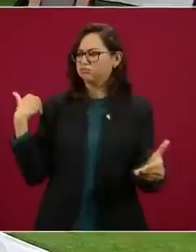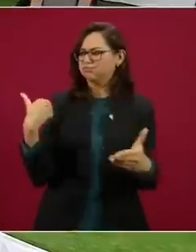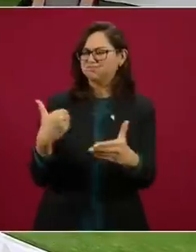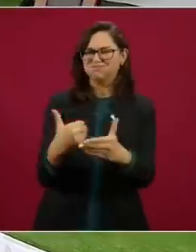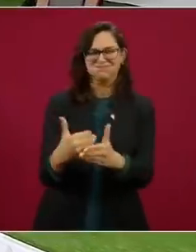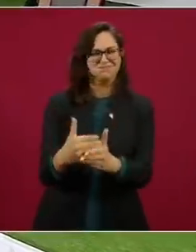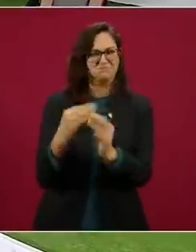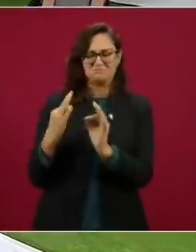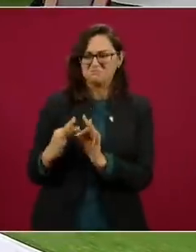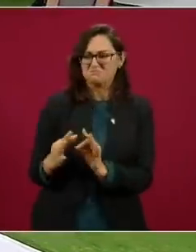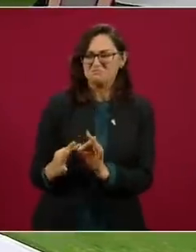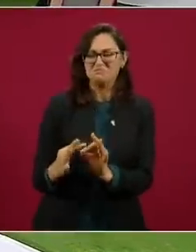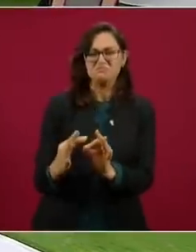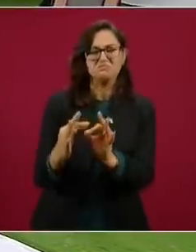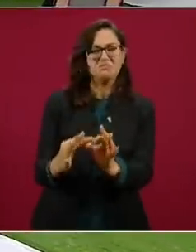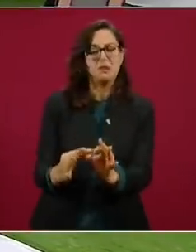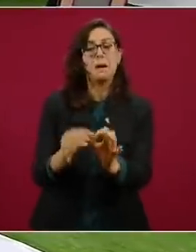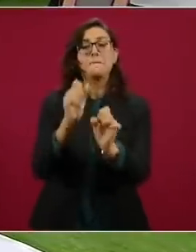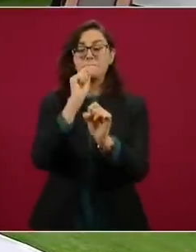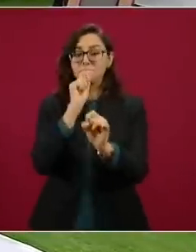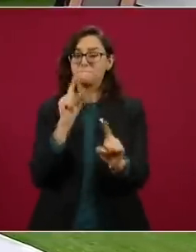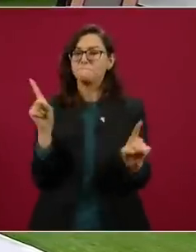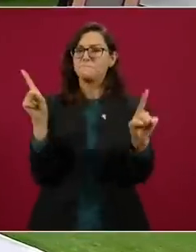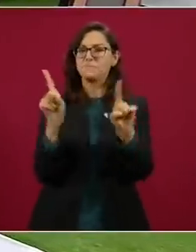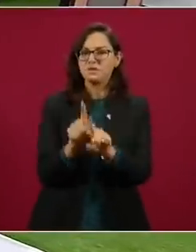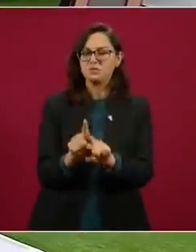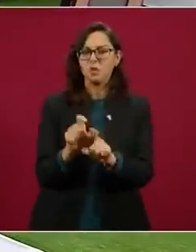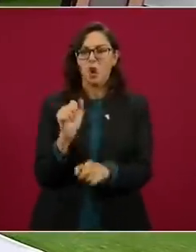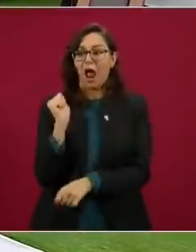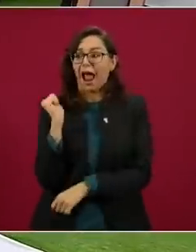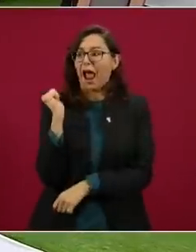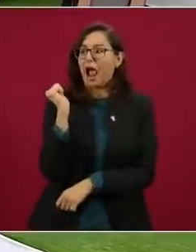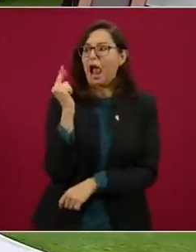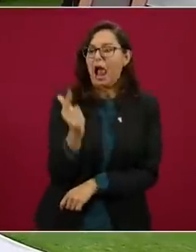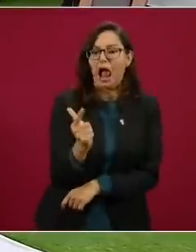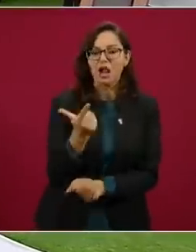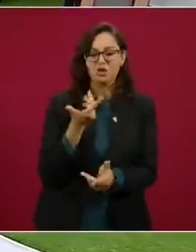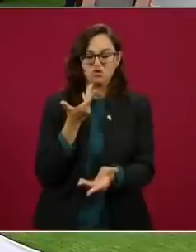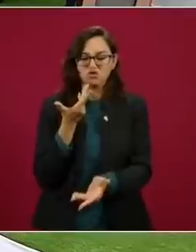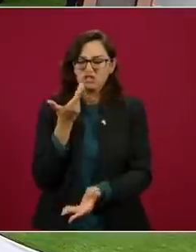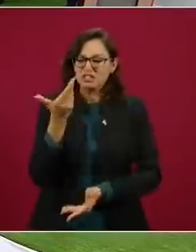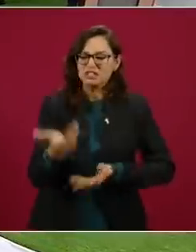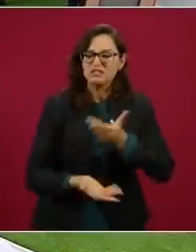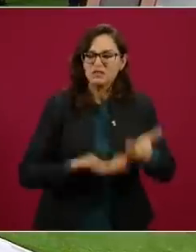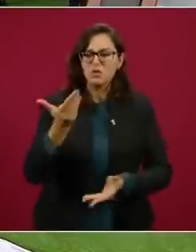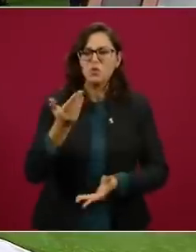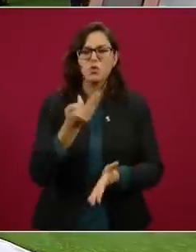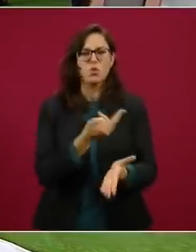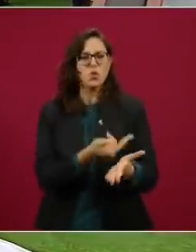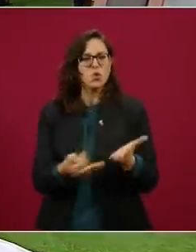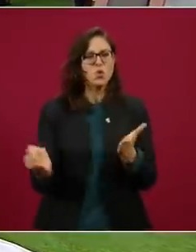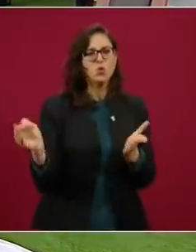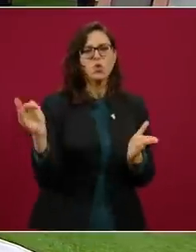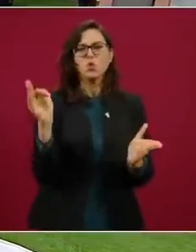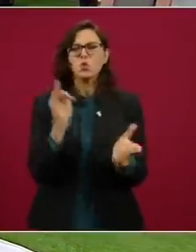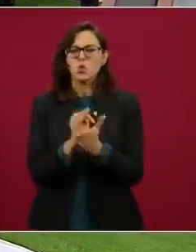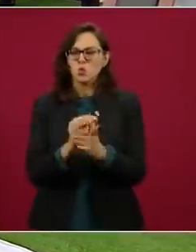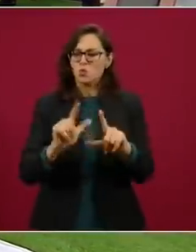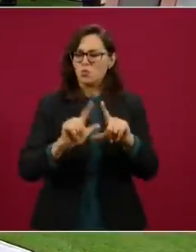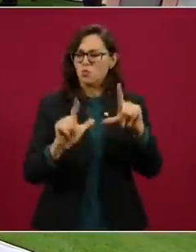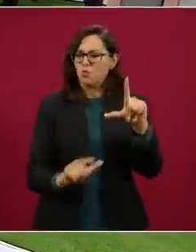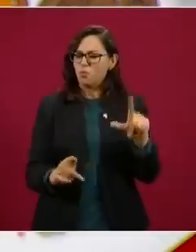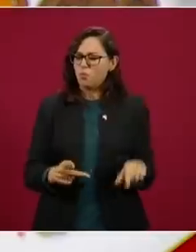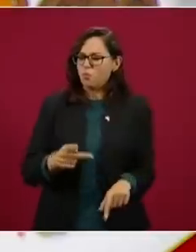así como relevantes servicios o actos heroicos prestados a la patria